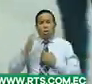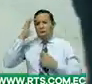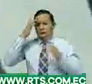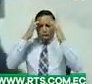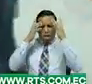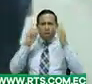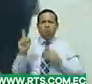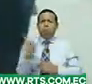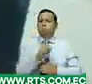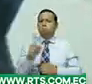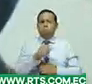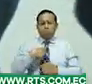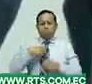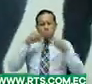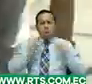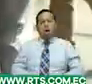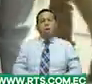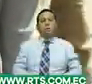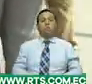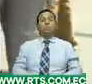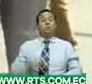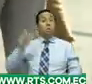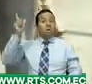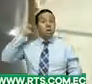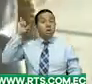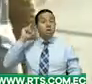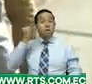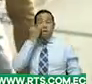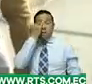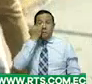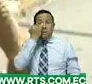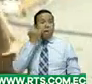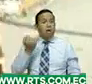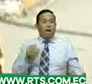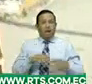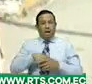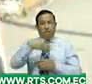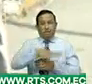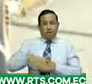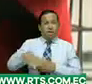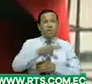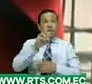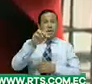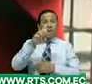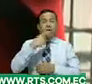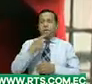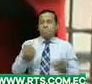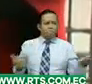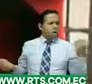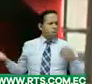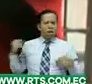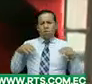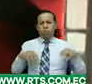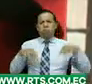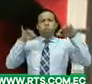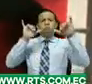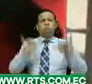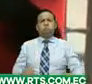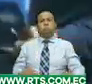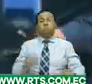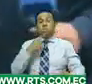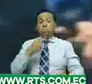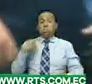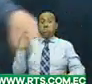de diferentes organizaciones se dieron cita este lunes en los exteriores del Consejo Nacional Electoral. Su afán fue dar a conocer que se mantendrán vigilantes